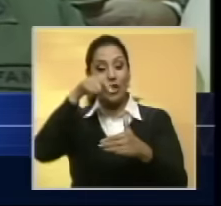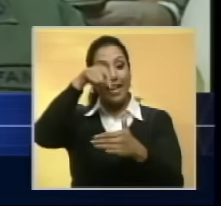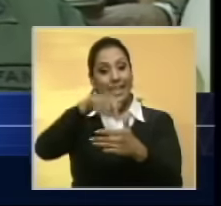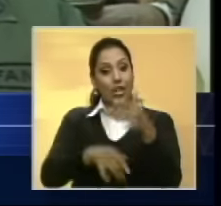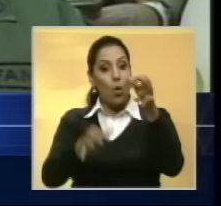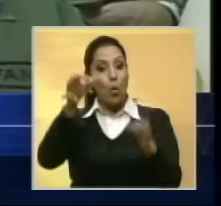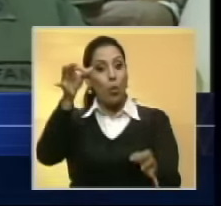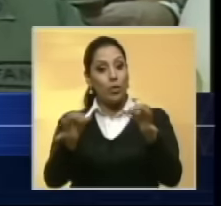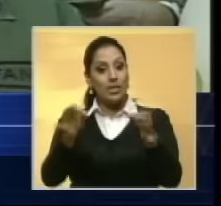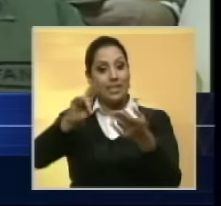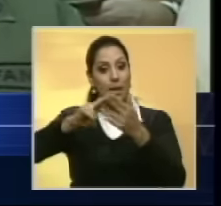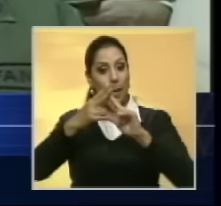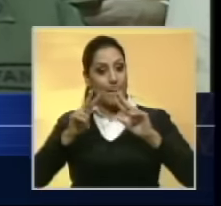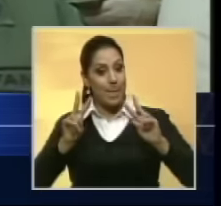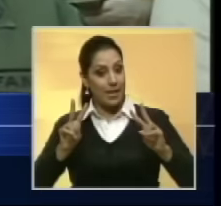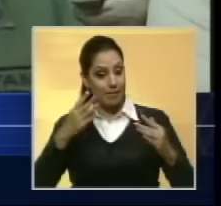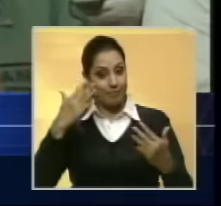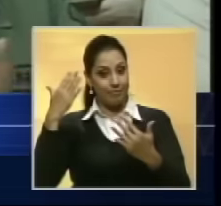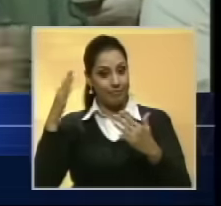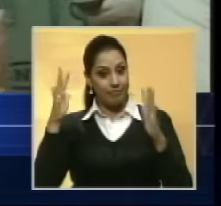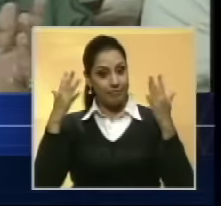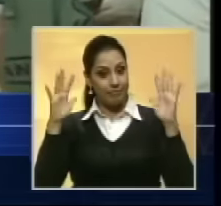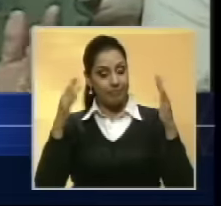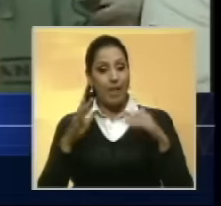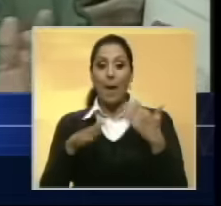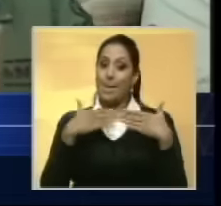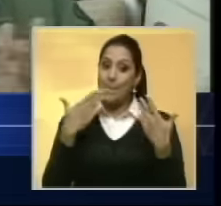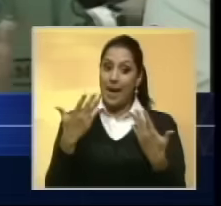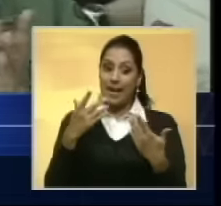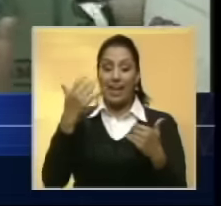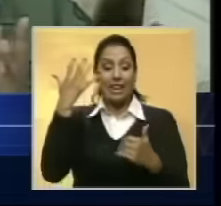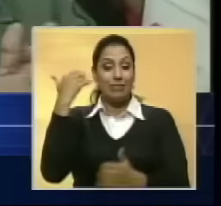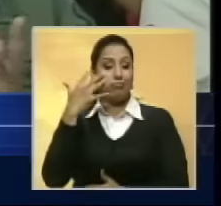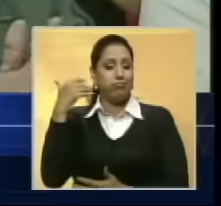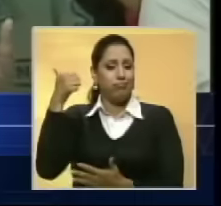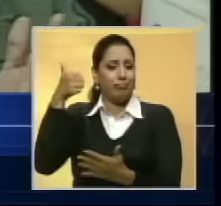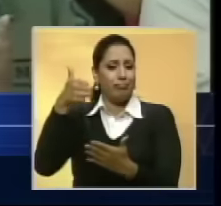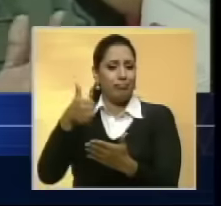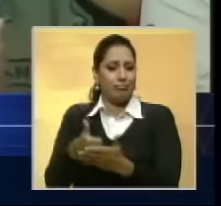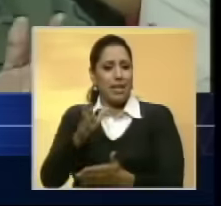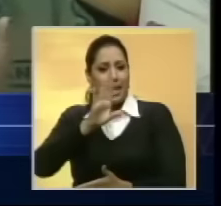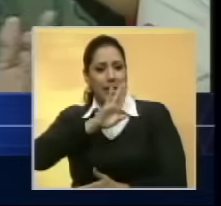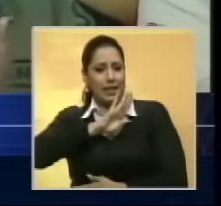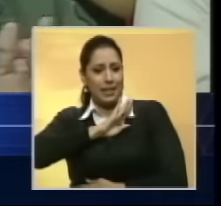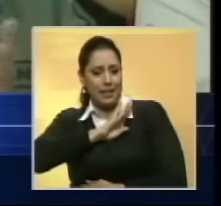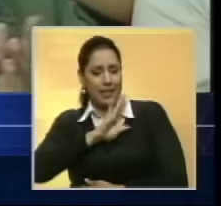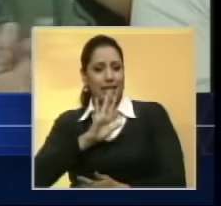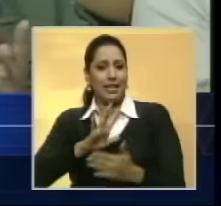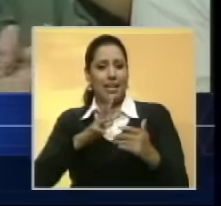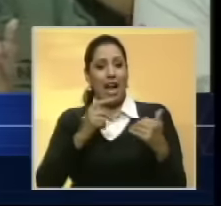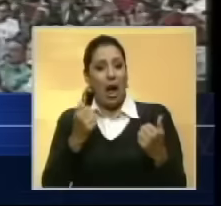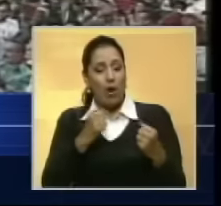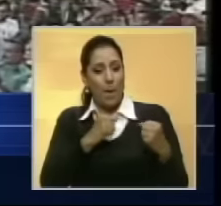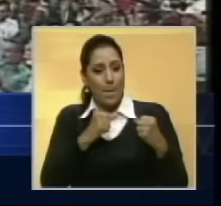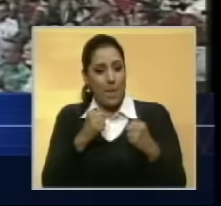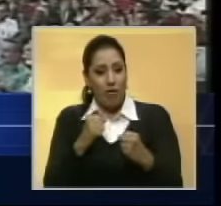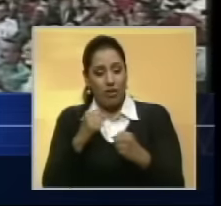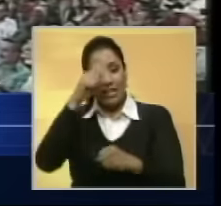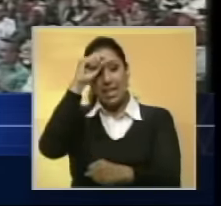Interior, Justicia y Paz, para que con su experiencia vaya a fortalecer